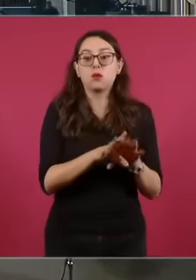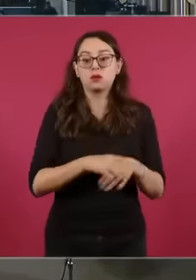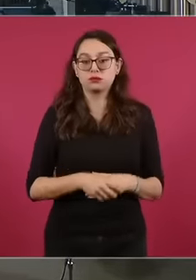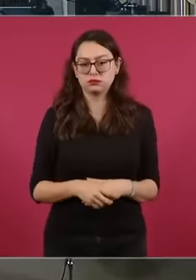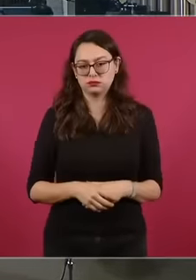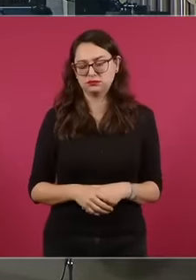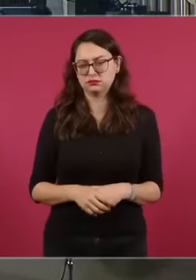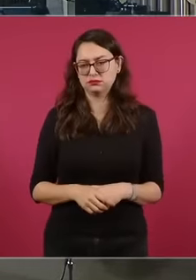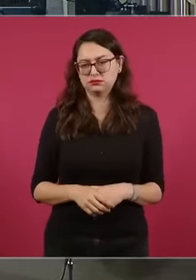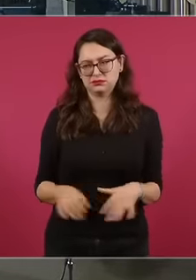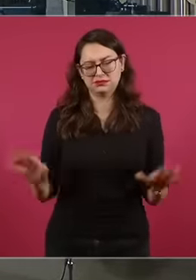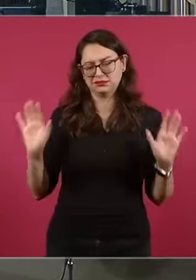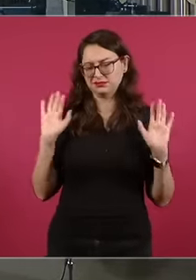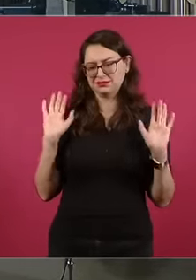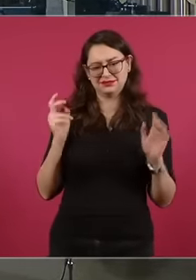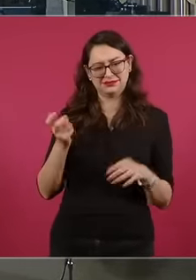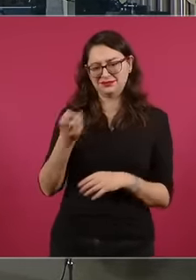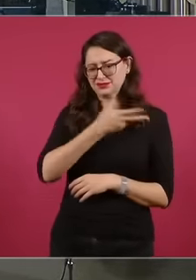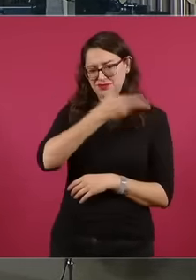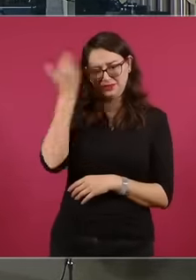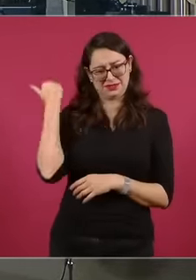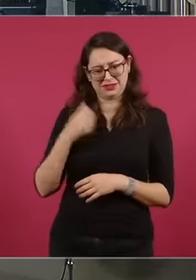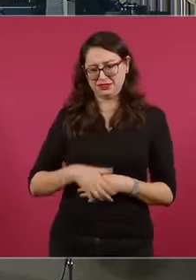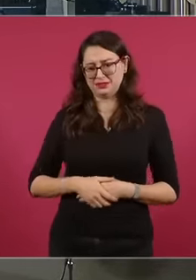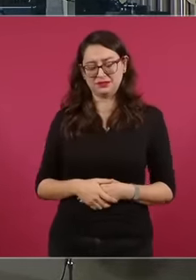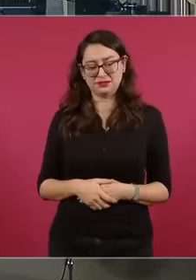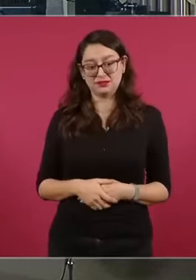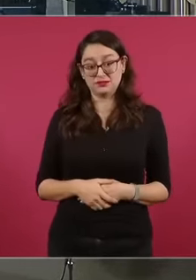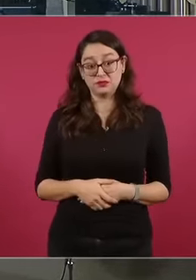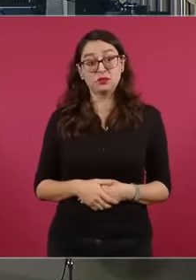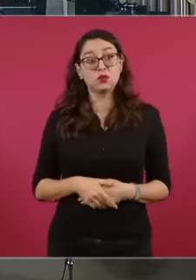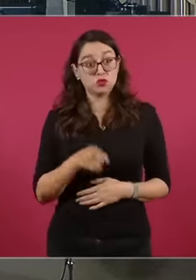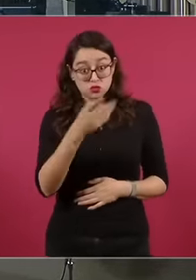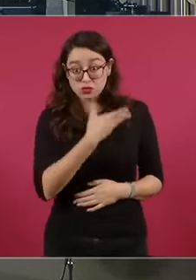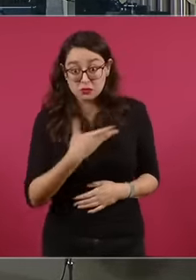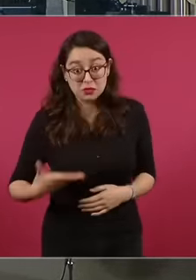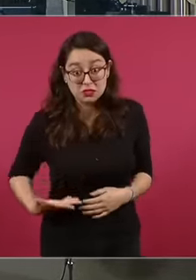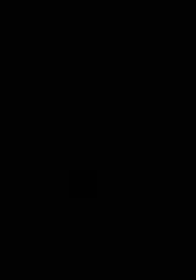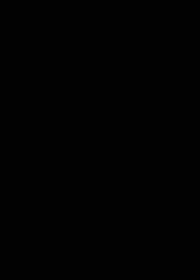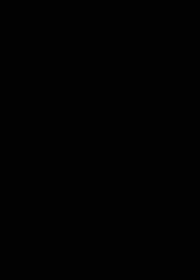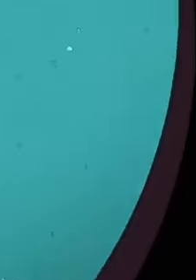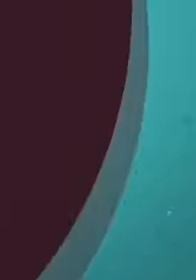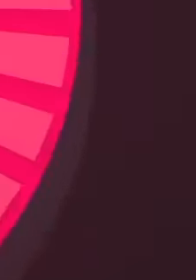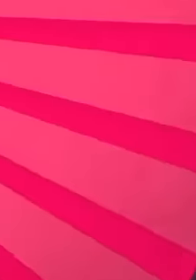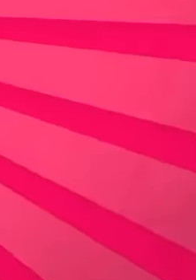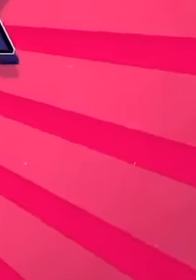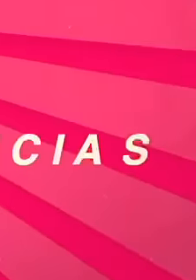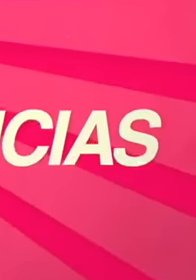presidente, lo de San Juana, le pregunto.